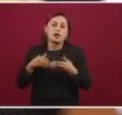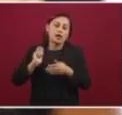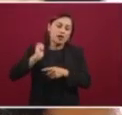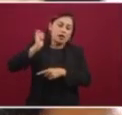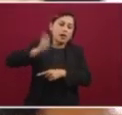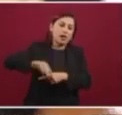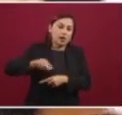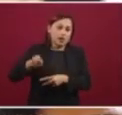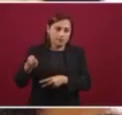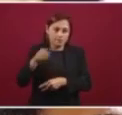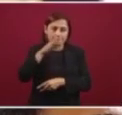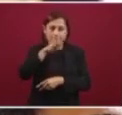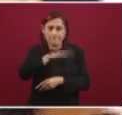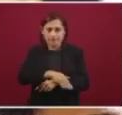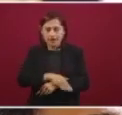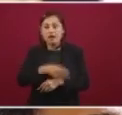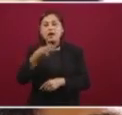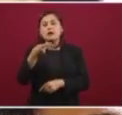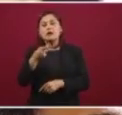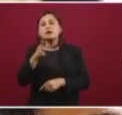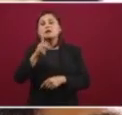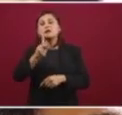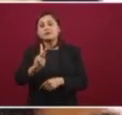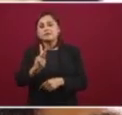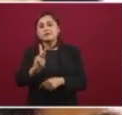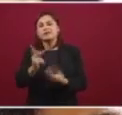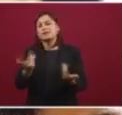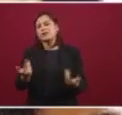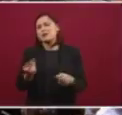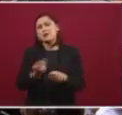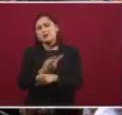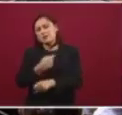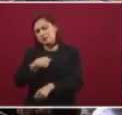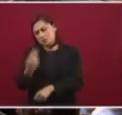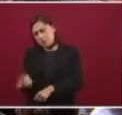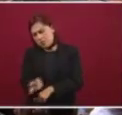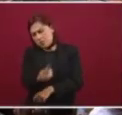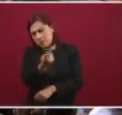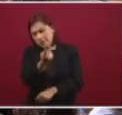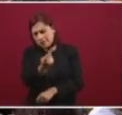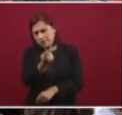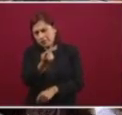se corresponsabiliza a Estados Unidos por la